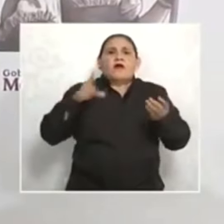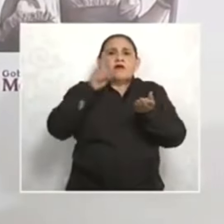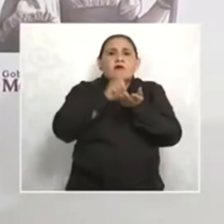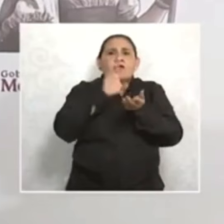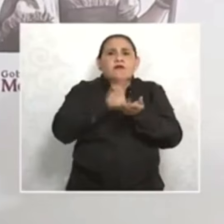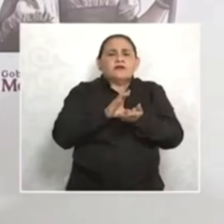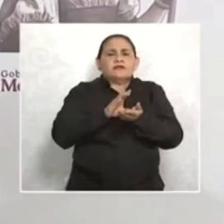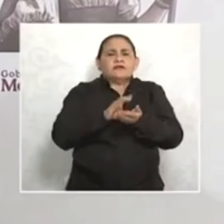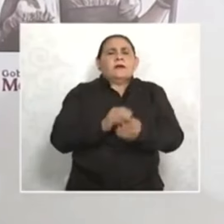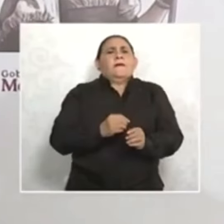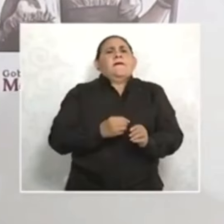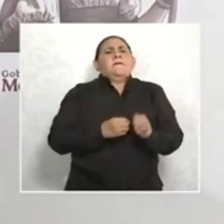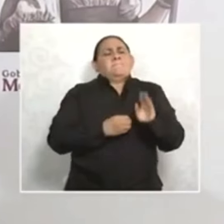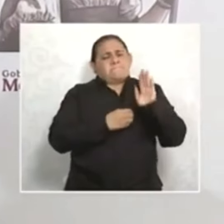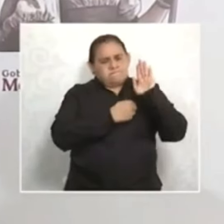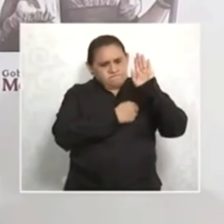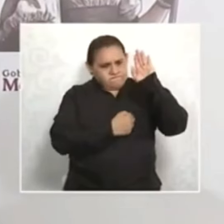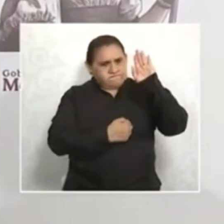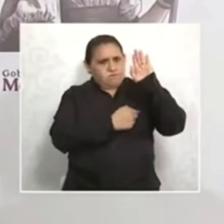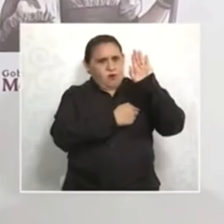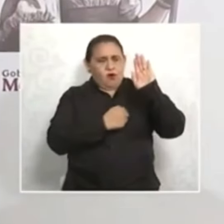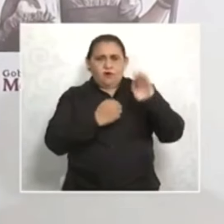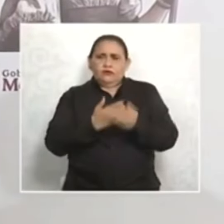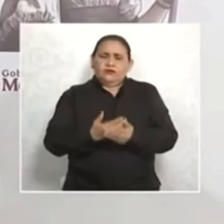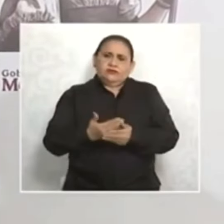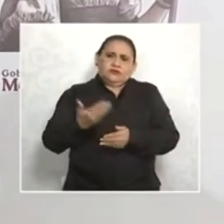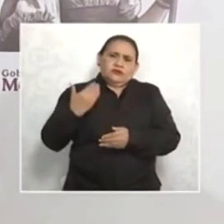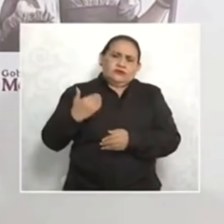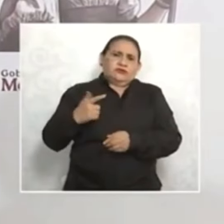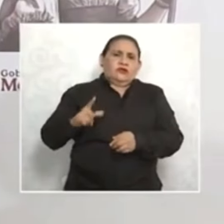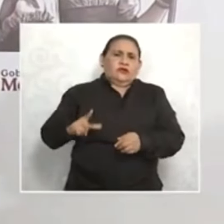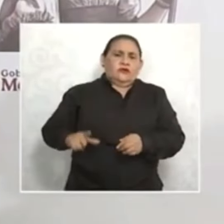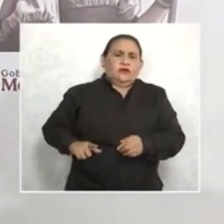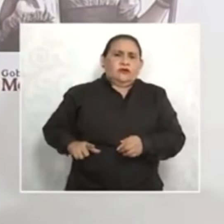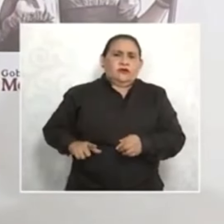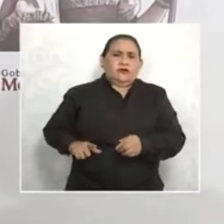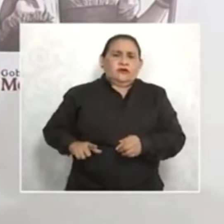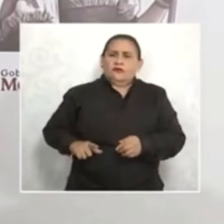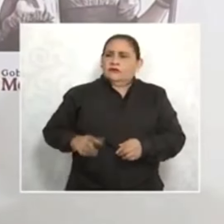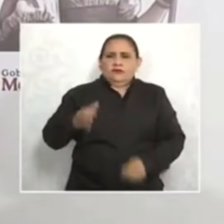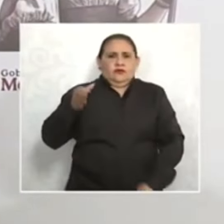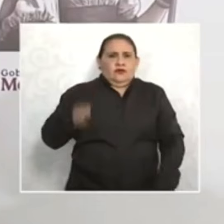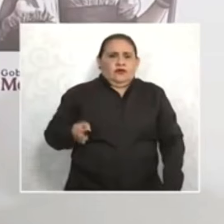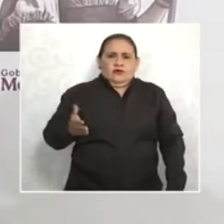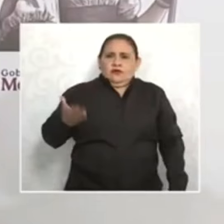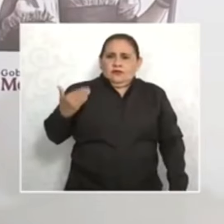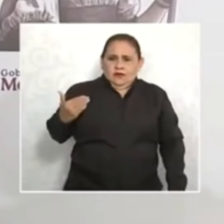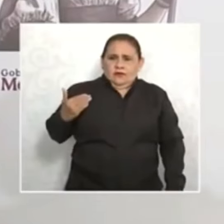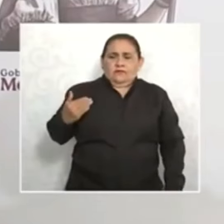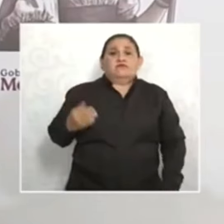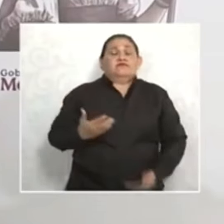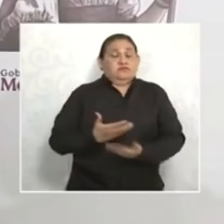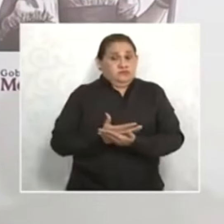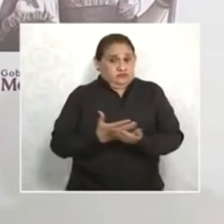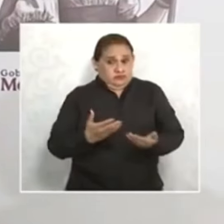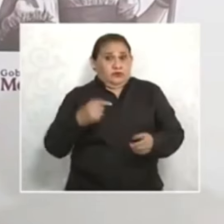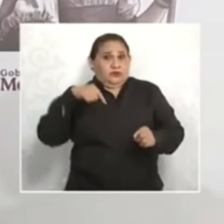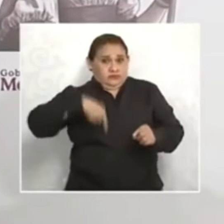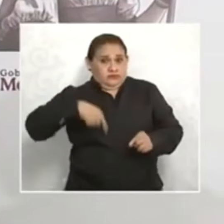Un compromiso que el gobierno anterior no quiso asumir, pero nosotros nos